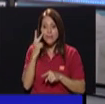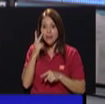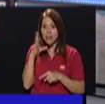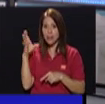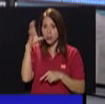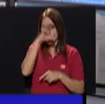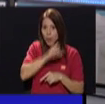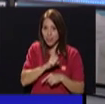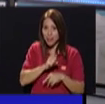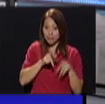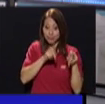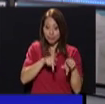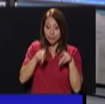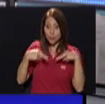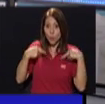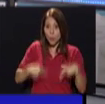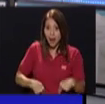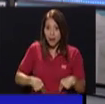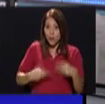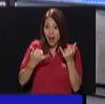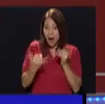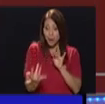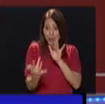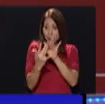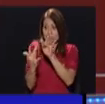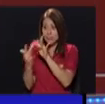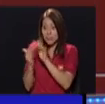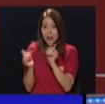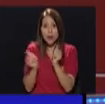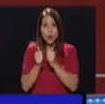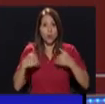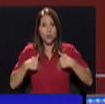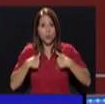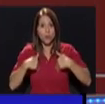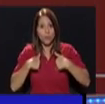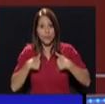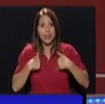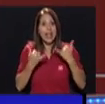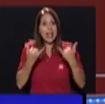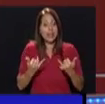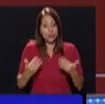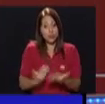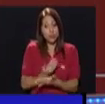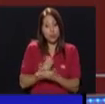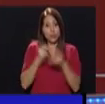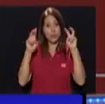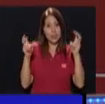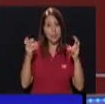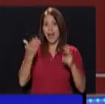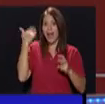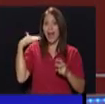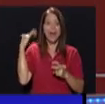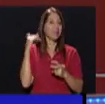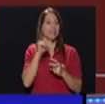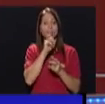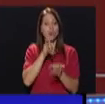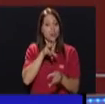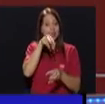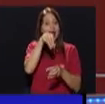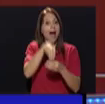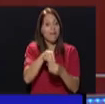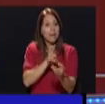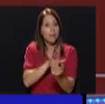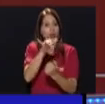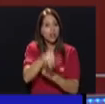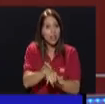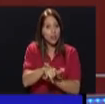visualizar esta situación de la interacción con la vida silvestre, que es un tema reciente y que de pronto no estaba dentro de los proyectos